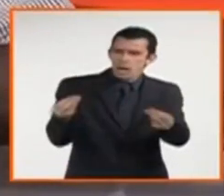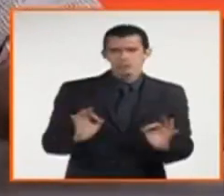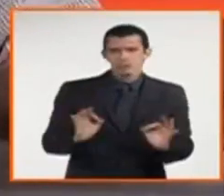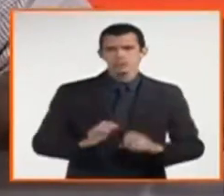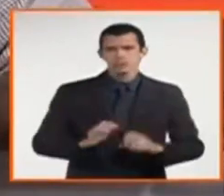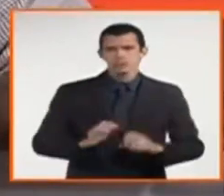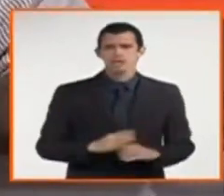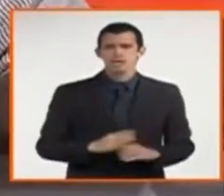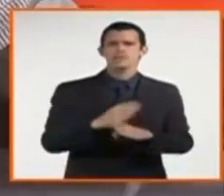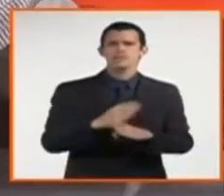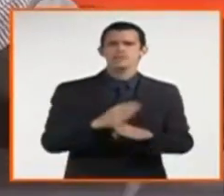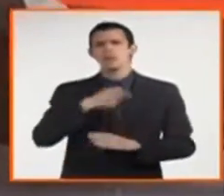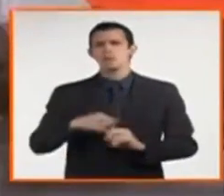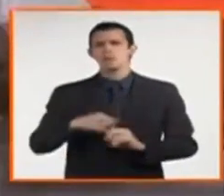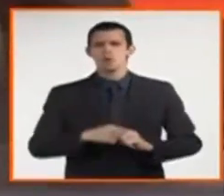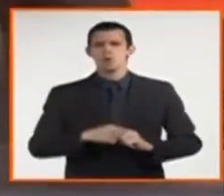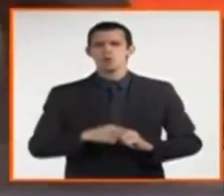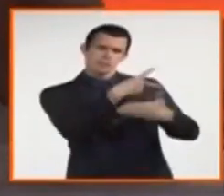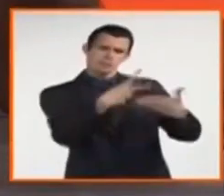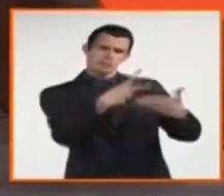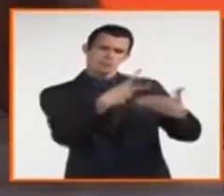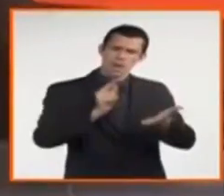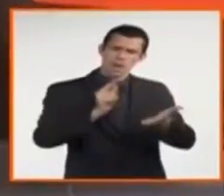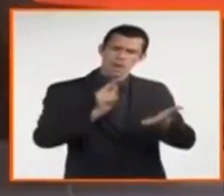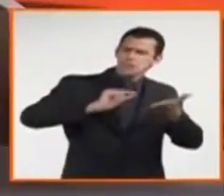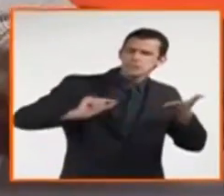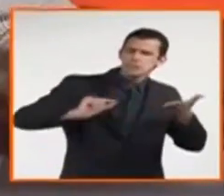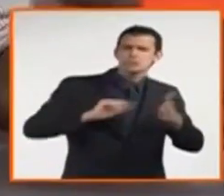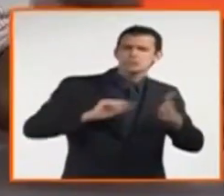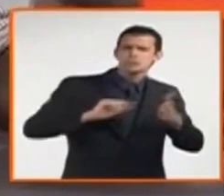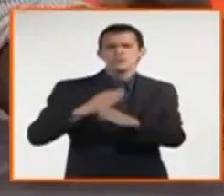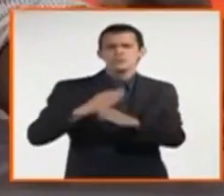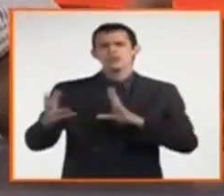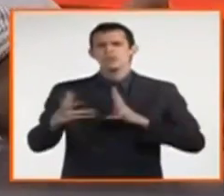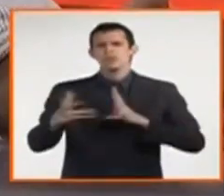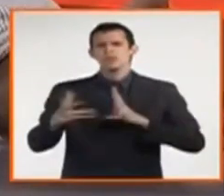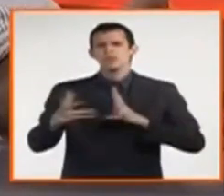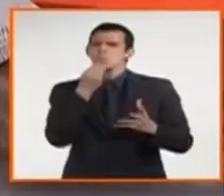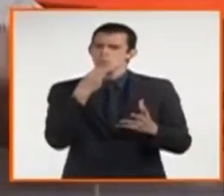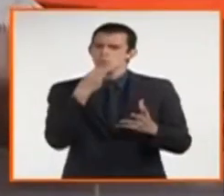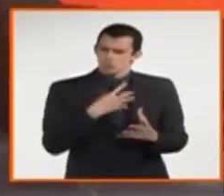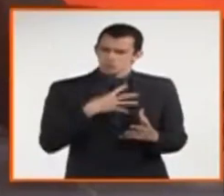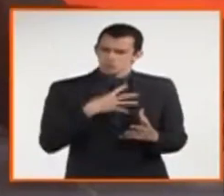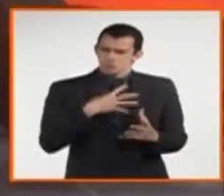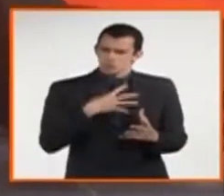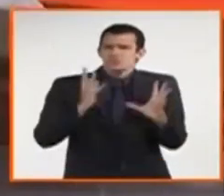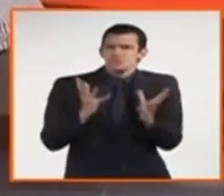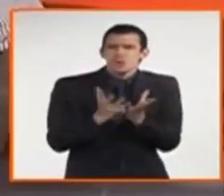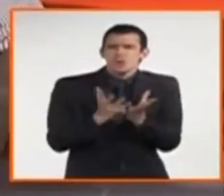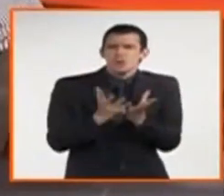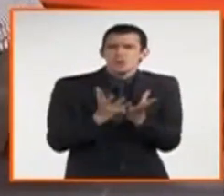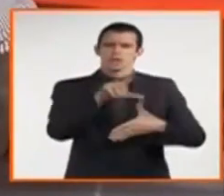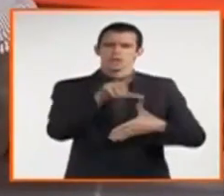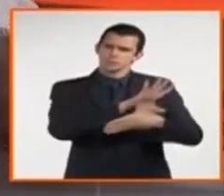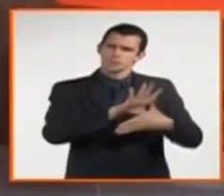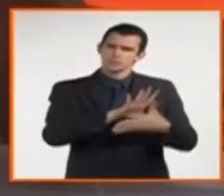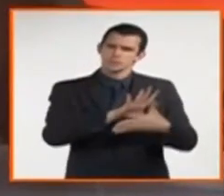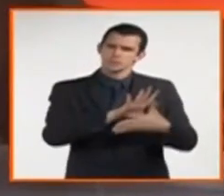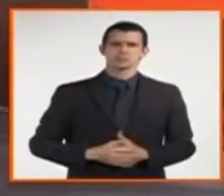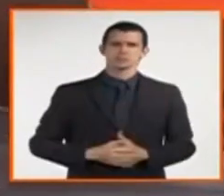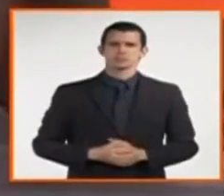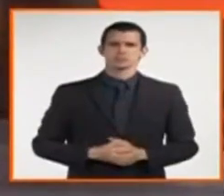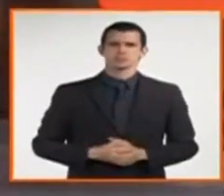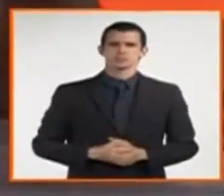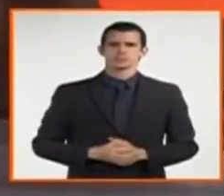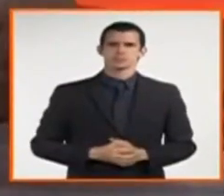instrumentos que puedan luego ser utilizados no sólo por las personas que vayan a ver esos profesores que